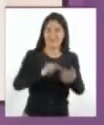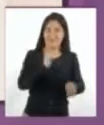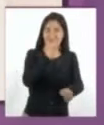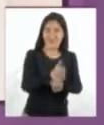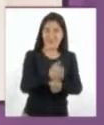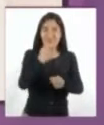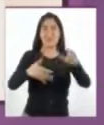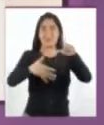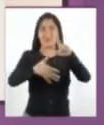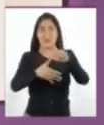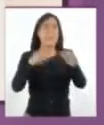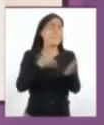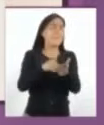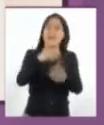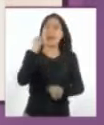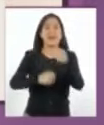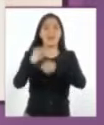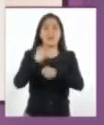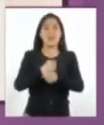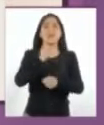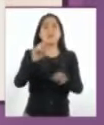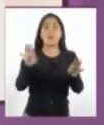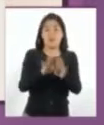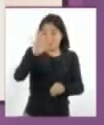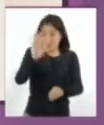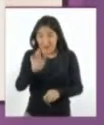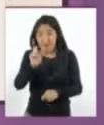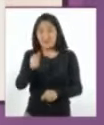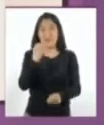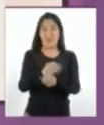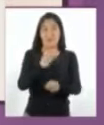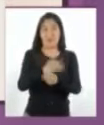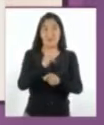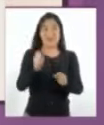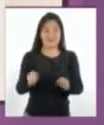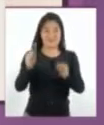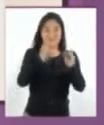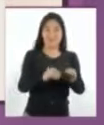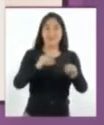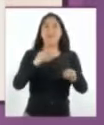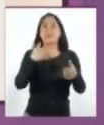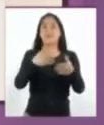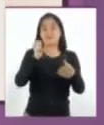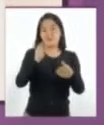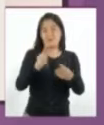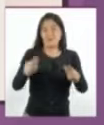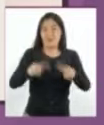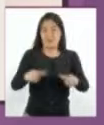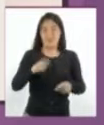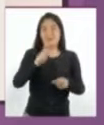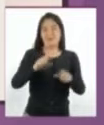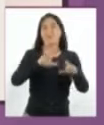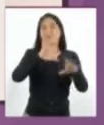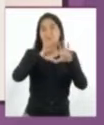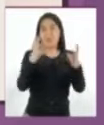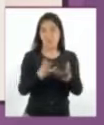americano hace miles de años tenían alguna similitud con los habitantes actuales de este país o continente?